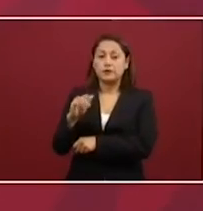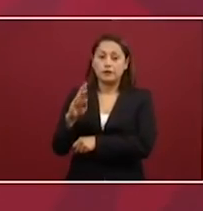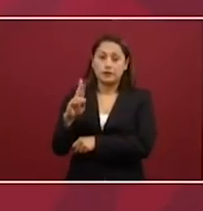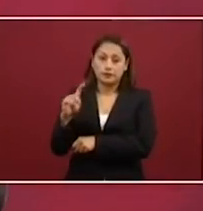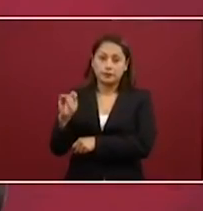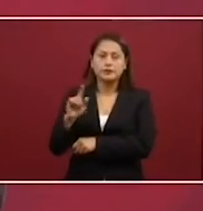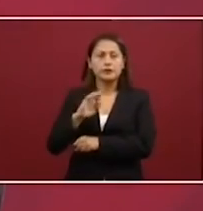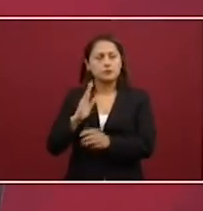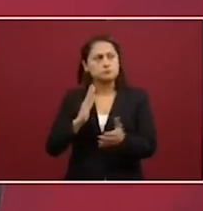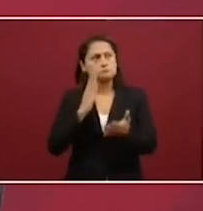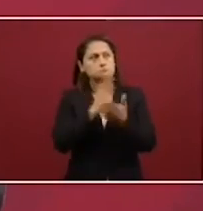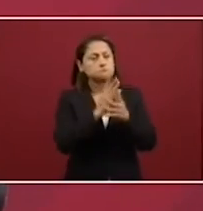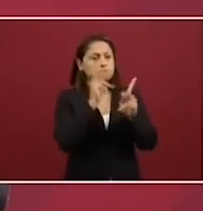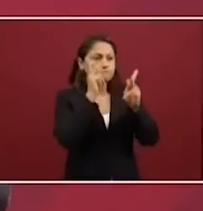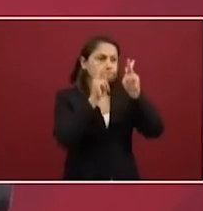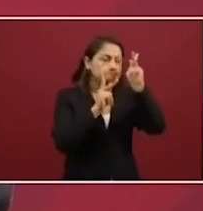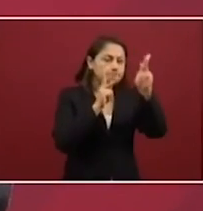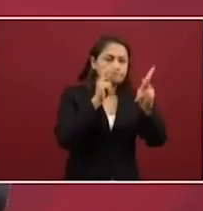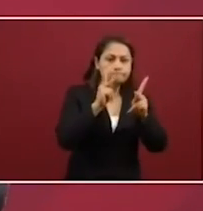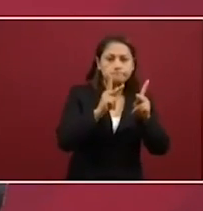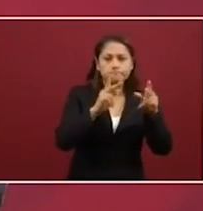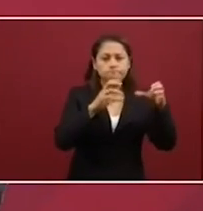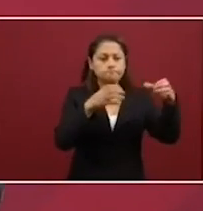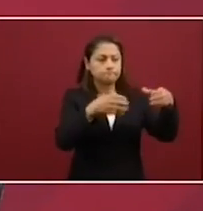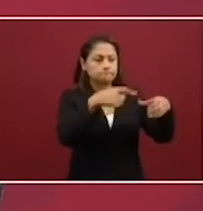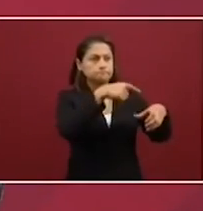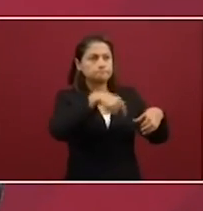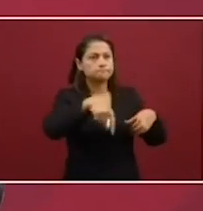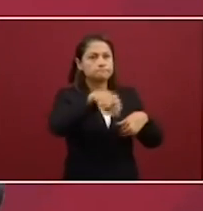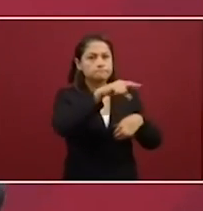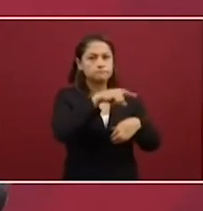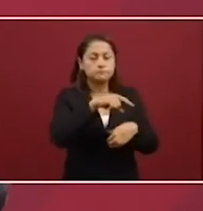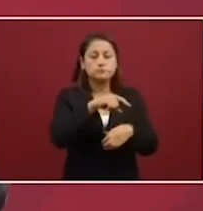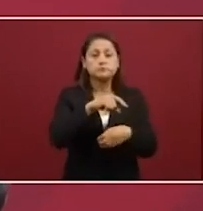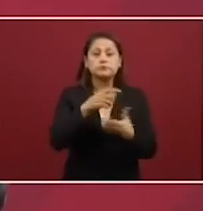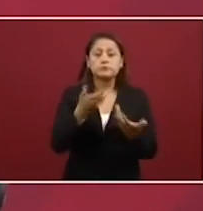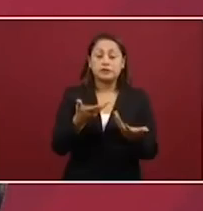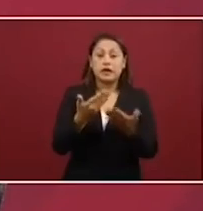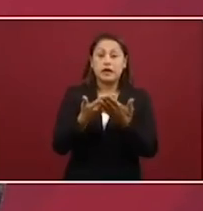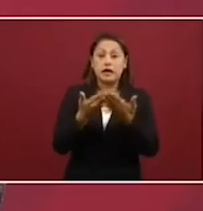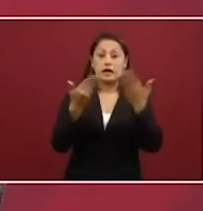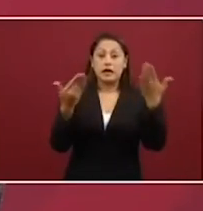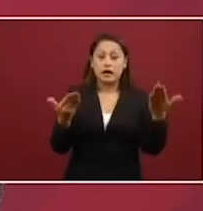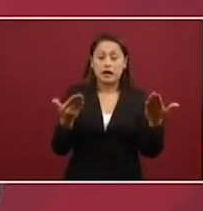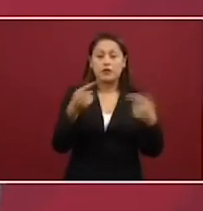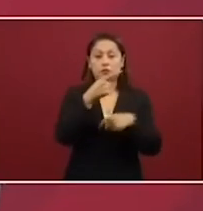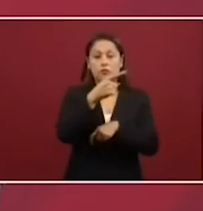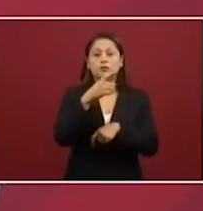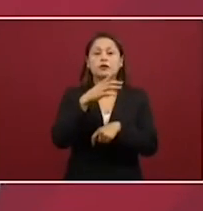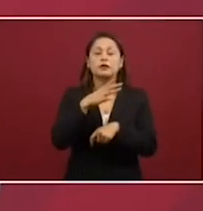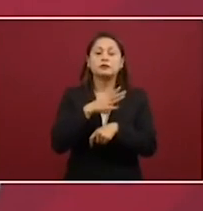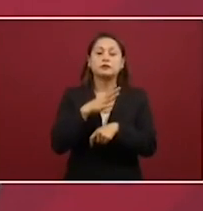estos puntos. Hoy en día estamos recibiendo personas solo por 3 puertos fronterizos